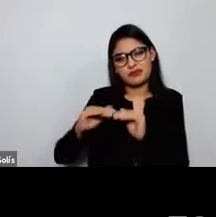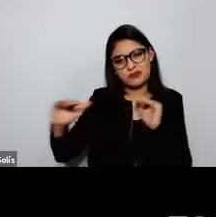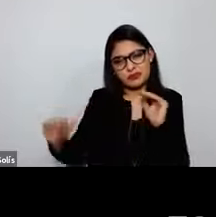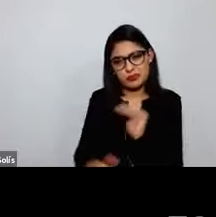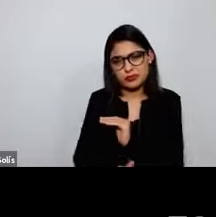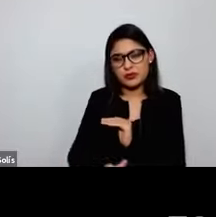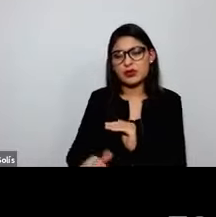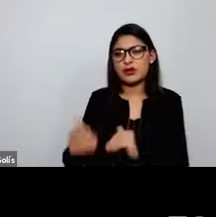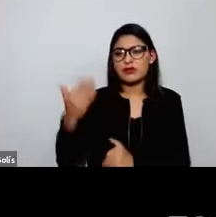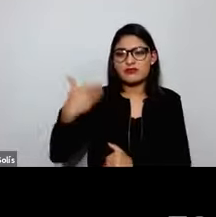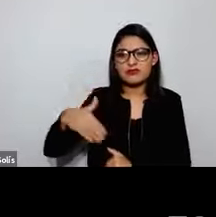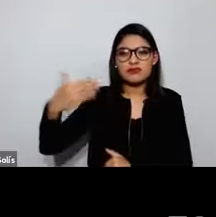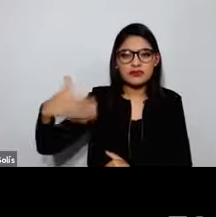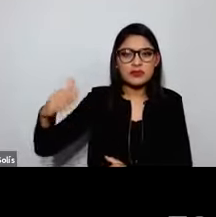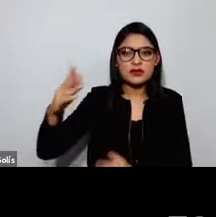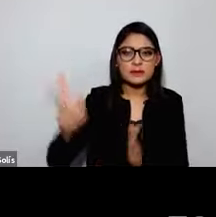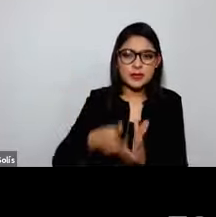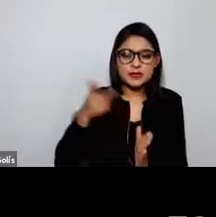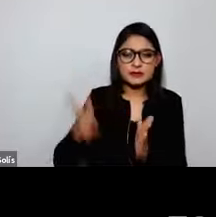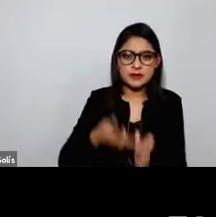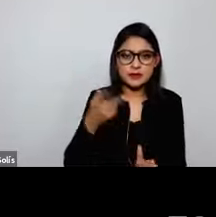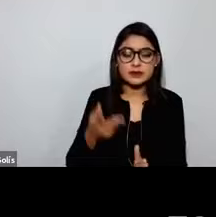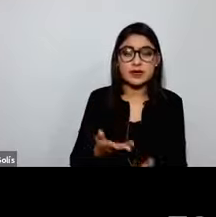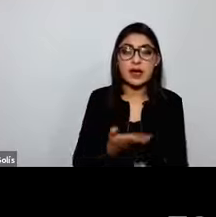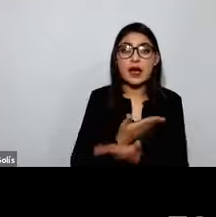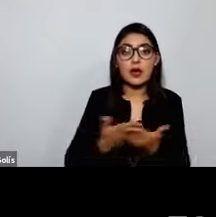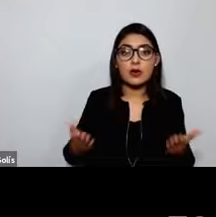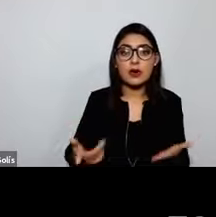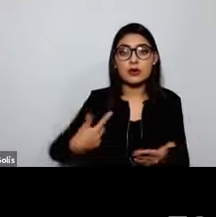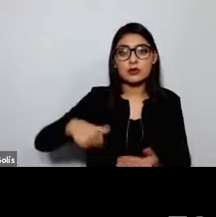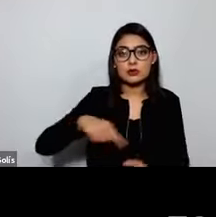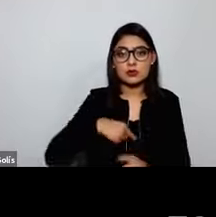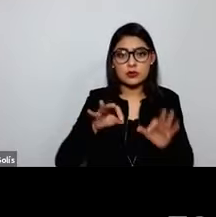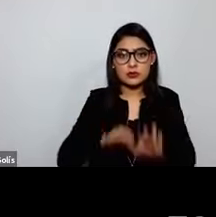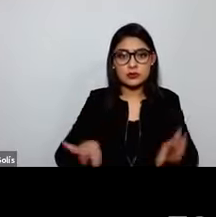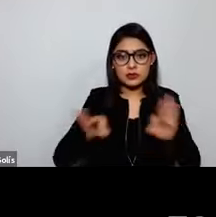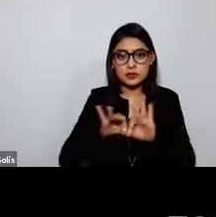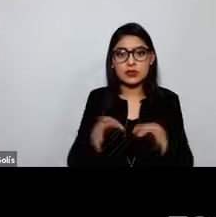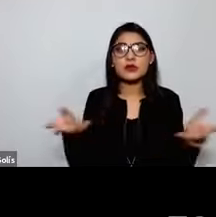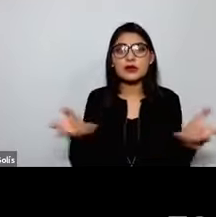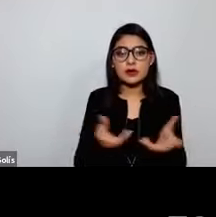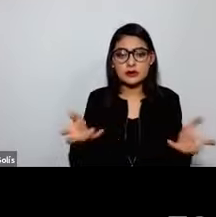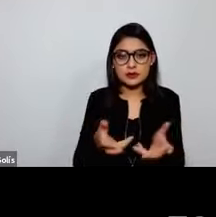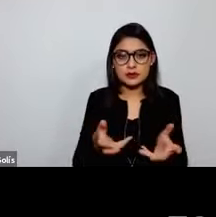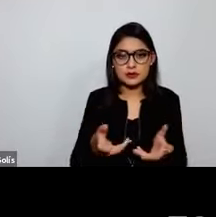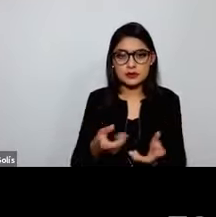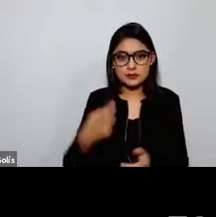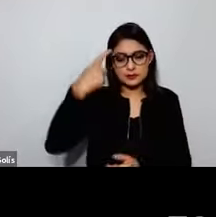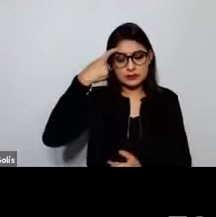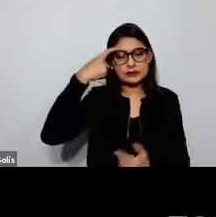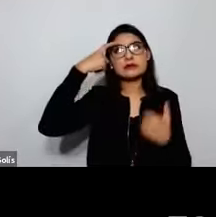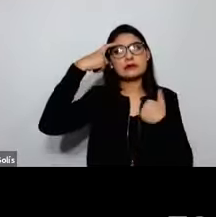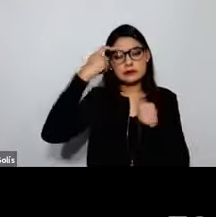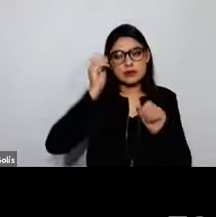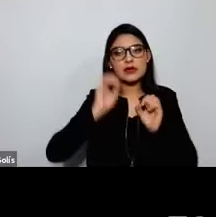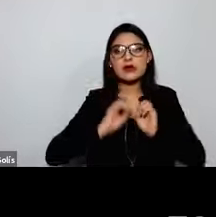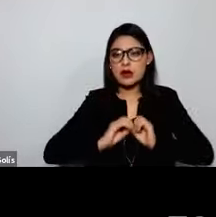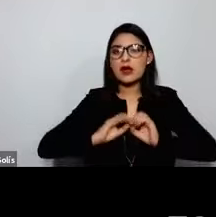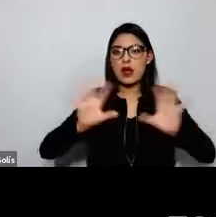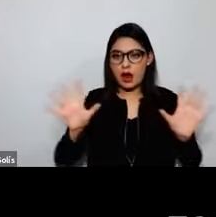desigualdad estructural, necesariamente entonces tenemos que tener clara la gran trascendencia y el